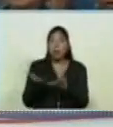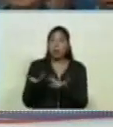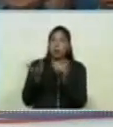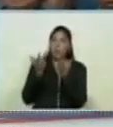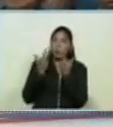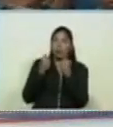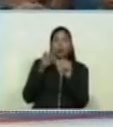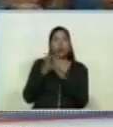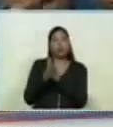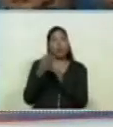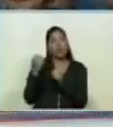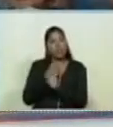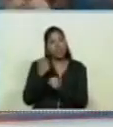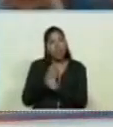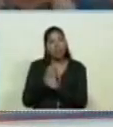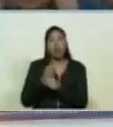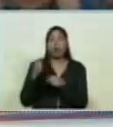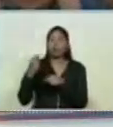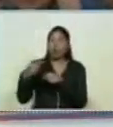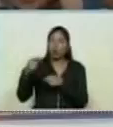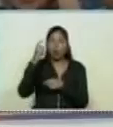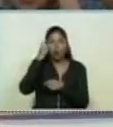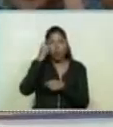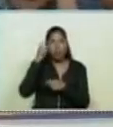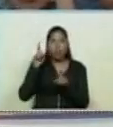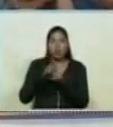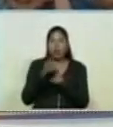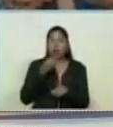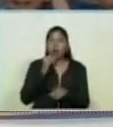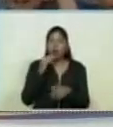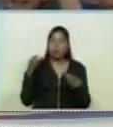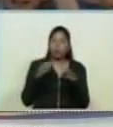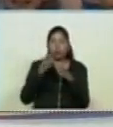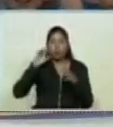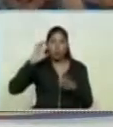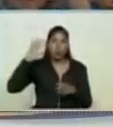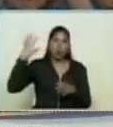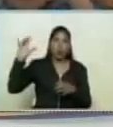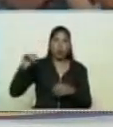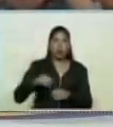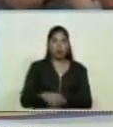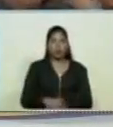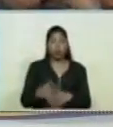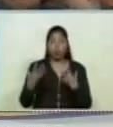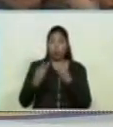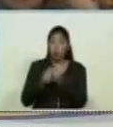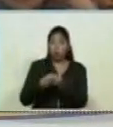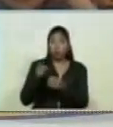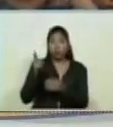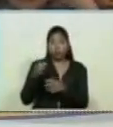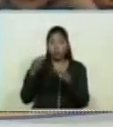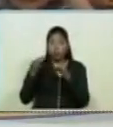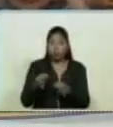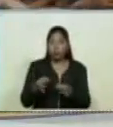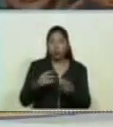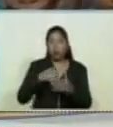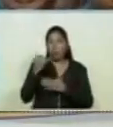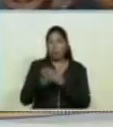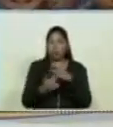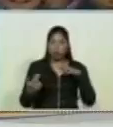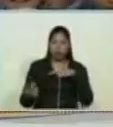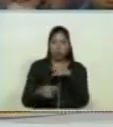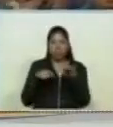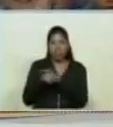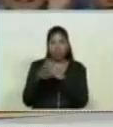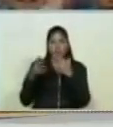trabajo de esa juventud trabajadora, de esa juventud soñadora, de esa juventud que lo está acompañando en la concreción de nuestro proyecto en el barrio,